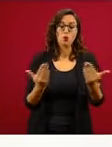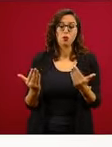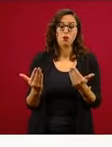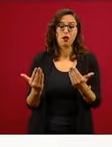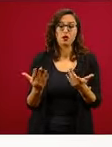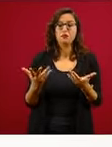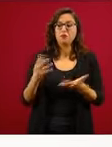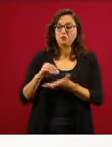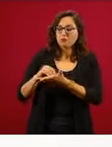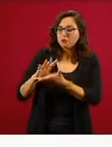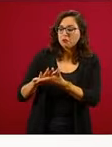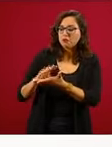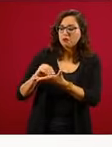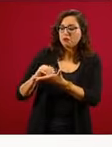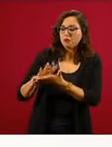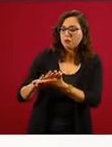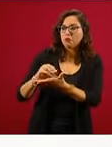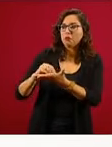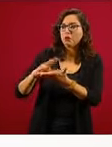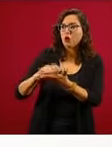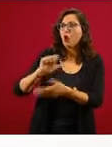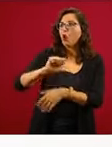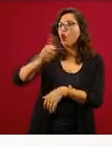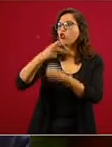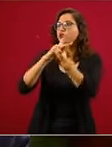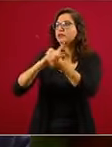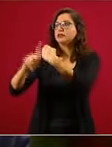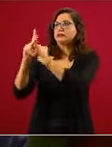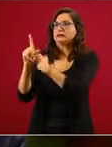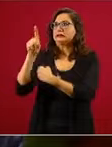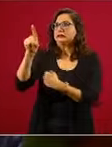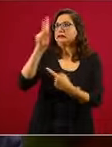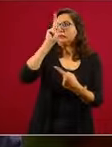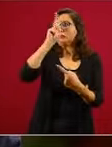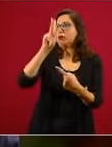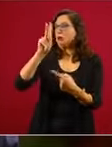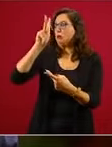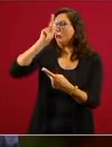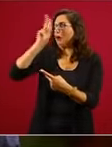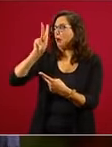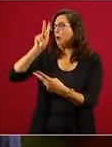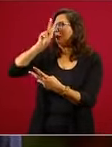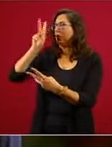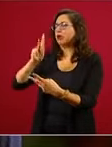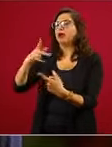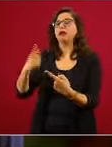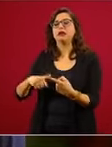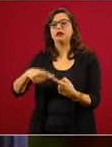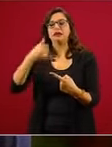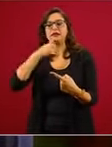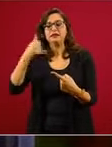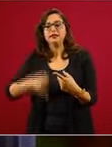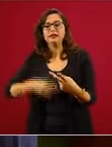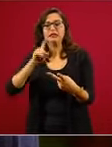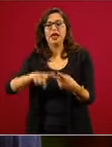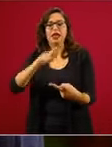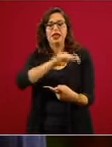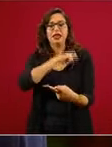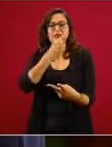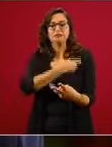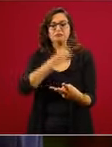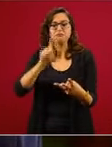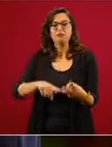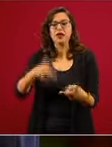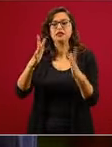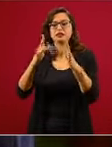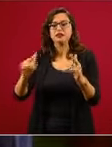está registrando en otros países como Italia, España, Francia